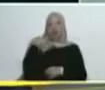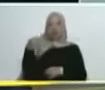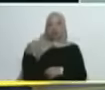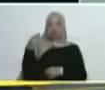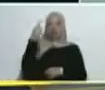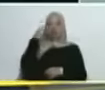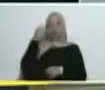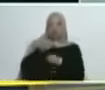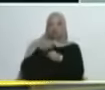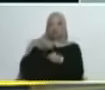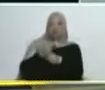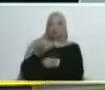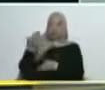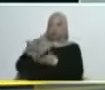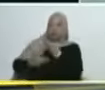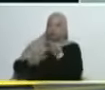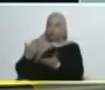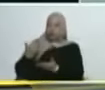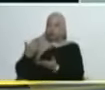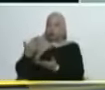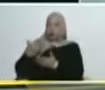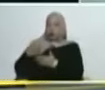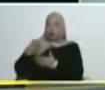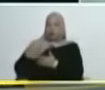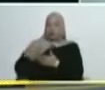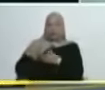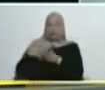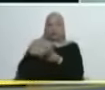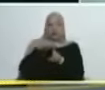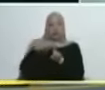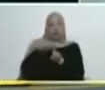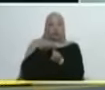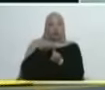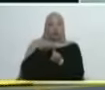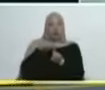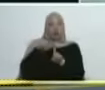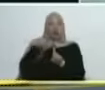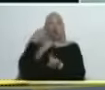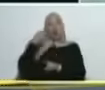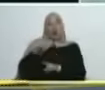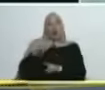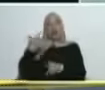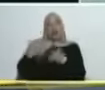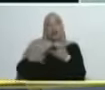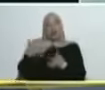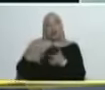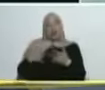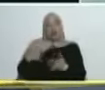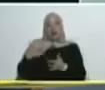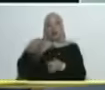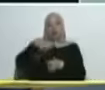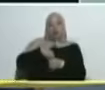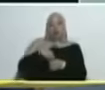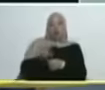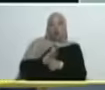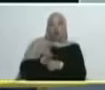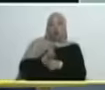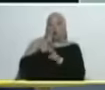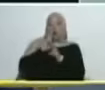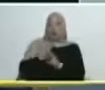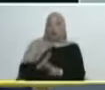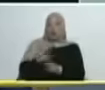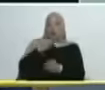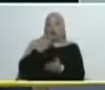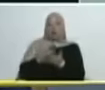trabajo más allá de las coyunturas. Lo que hagamos en lo inmediato debe responder a una